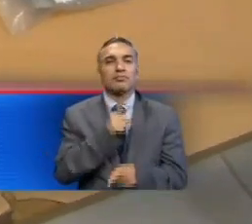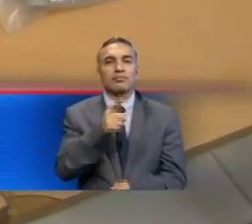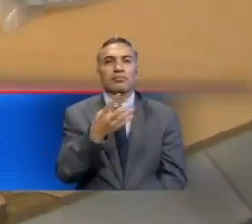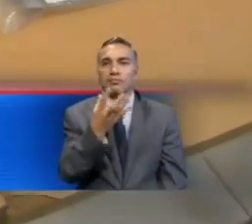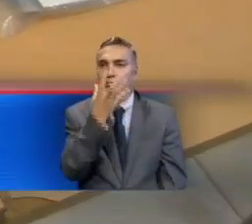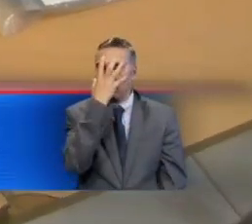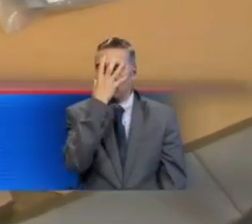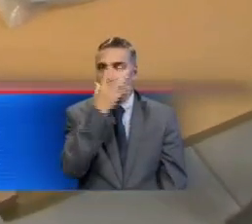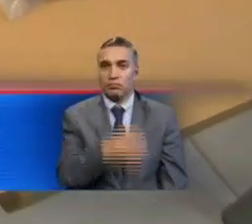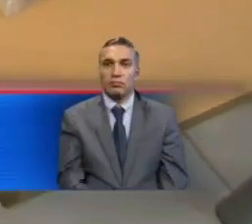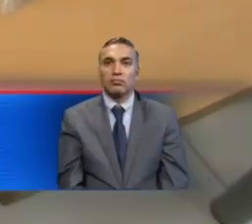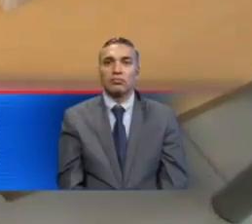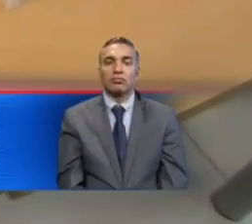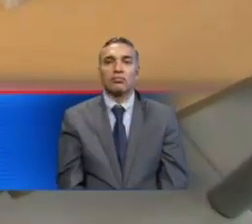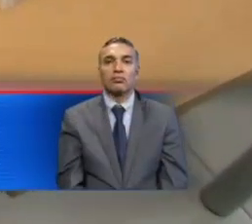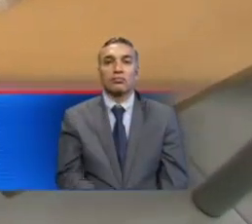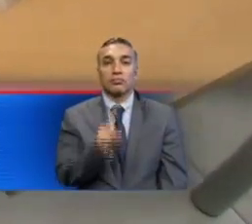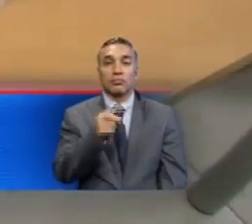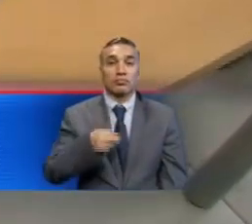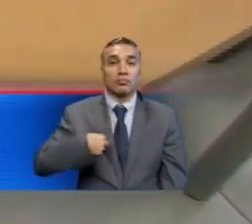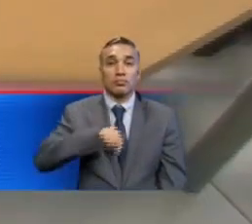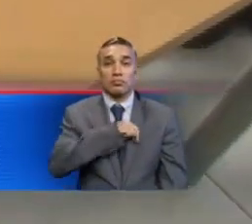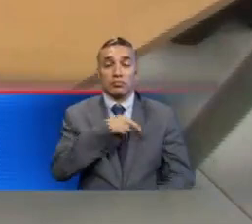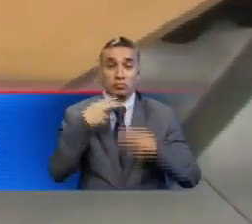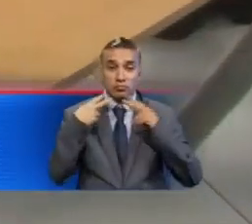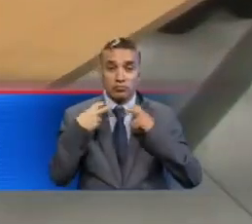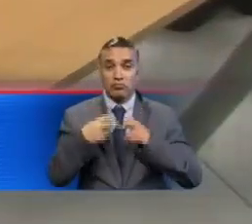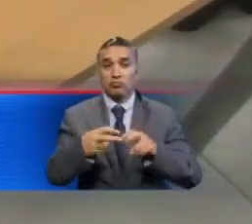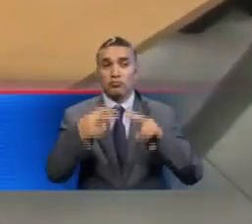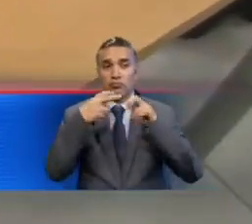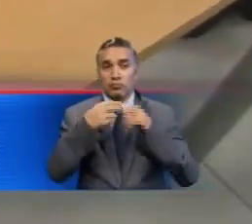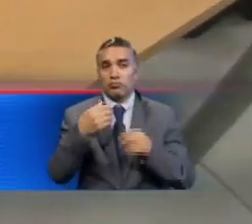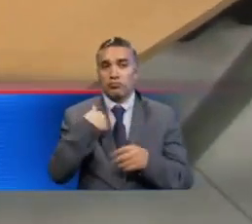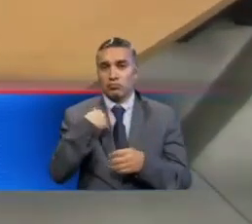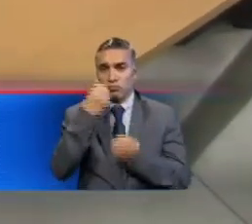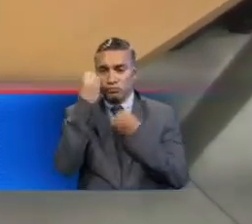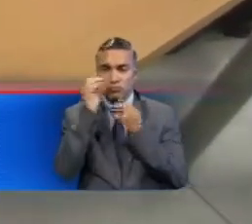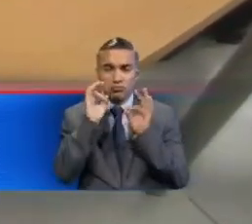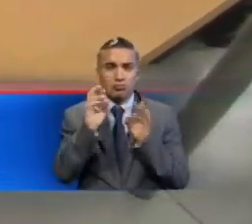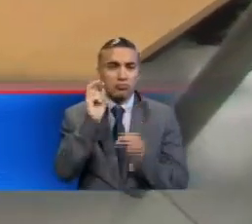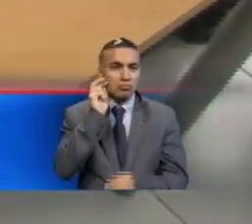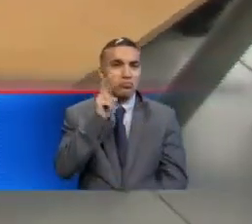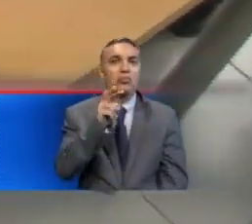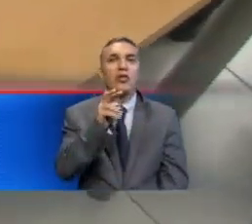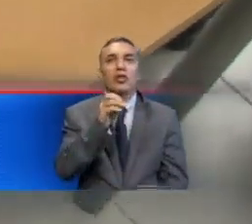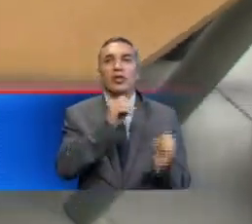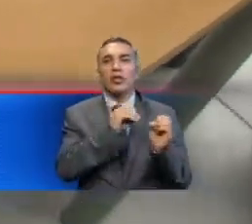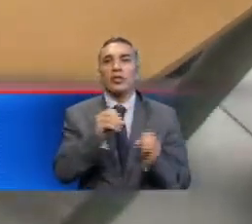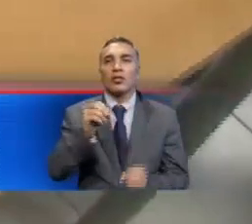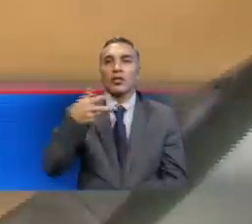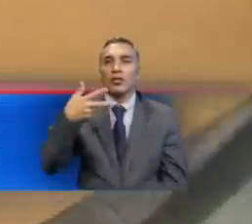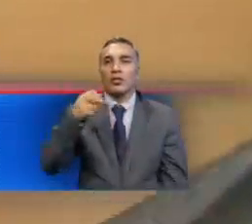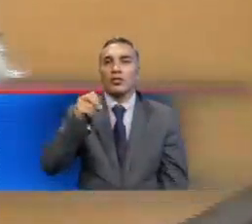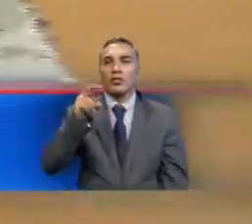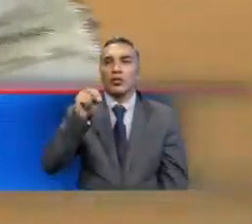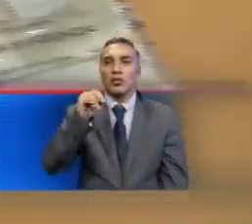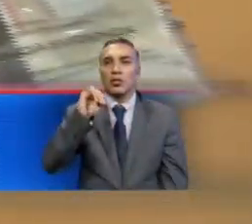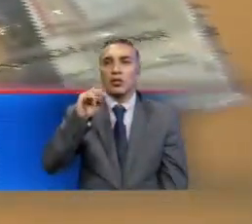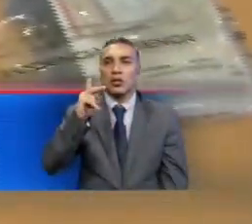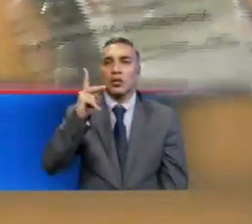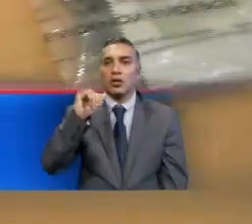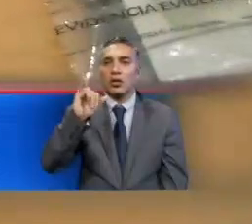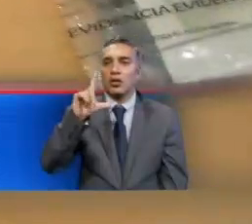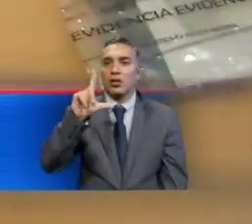de los trabajos de investigación y la información que tenemos identifica a la organización de los Chone Killers, la misma que